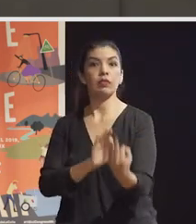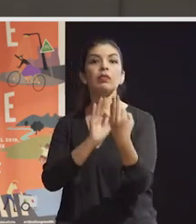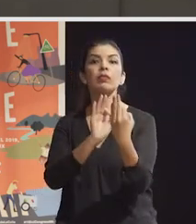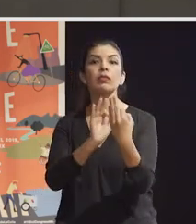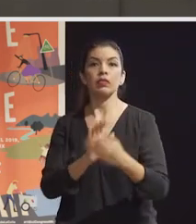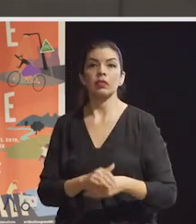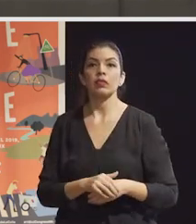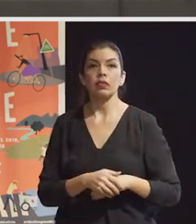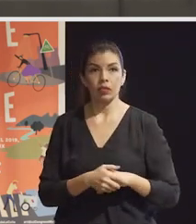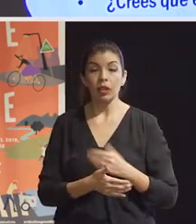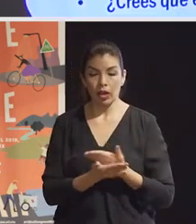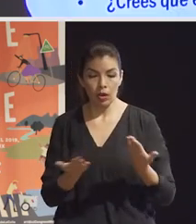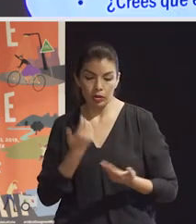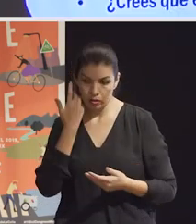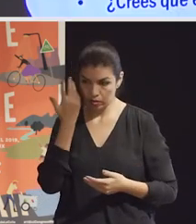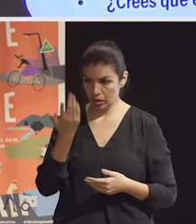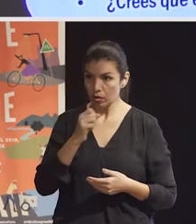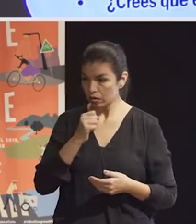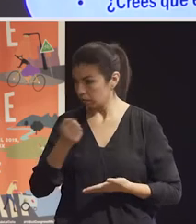bueno pues igual el estado del micrófono